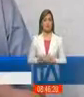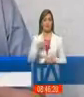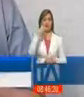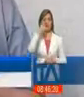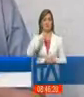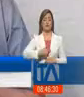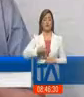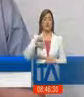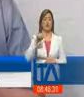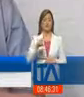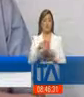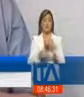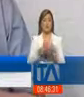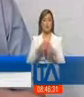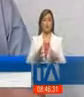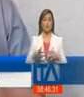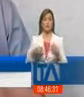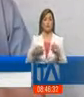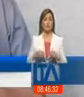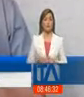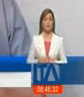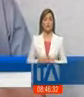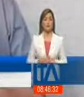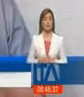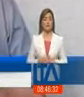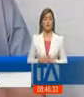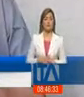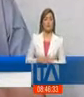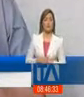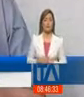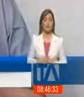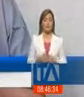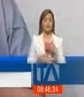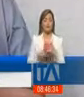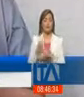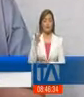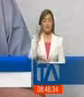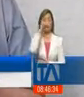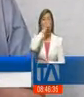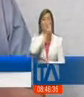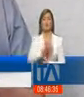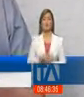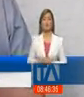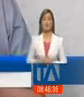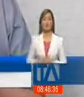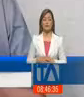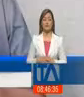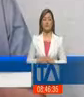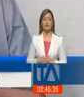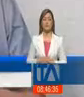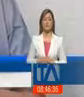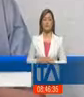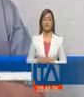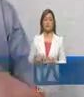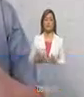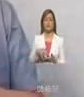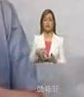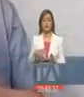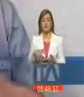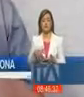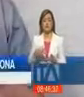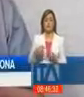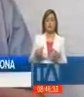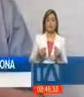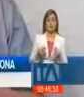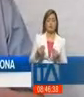necesitamos un proceso de adaptación y este proceso de adaptación ha sido difícil porque ha habido mucha incertidumbre. Si no sabíamos